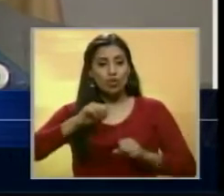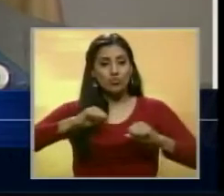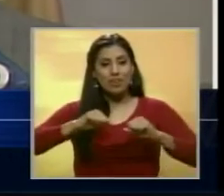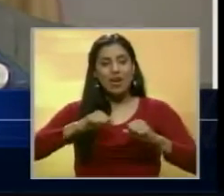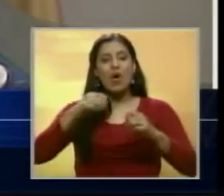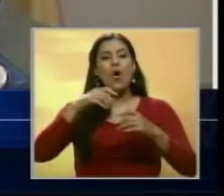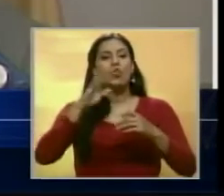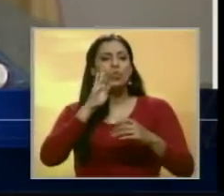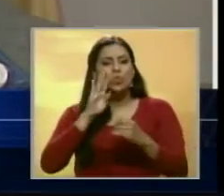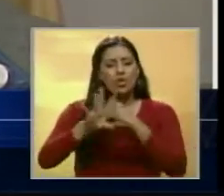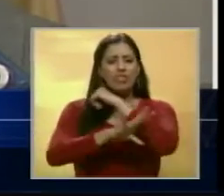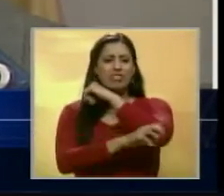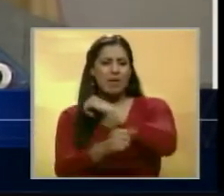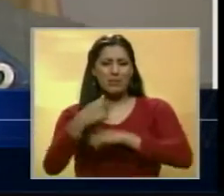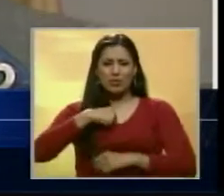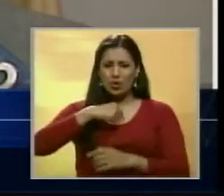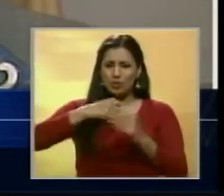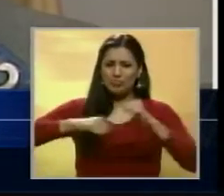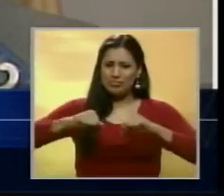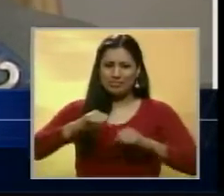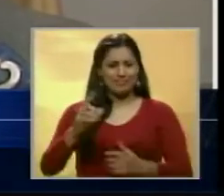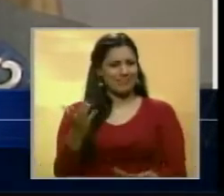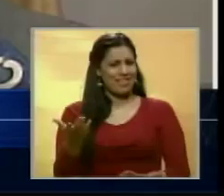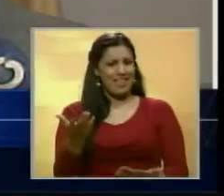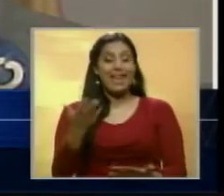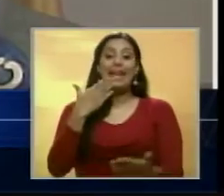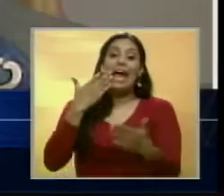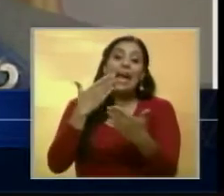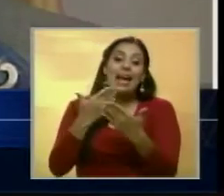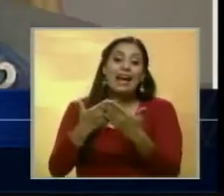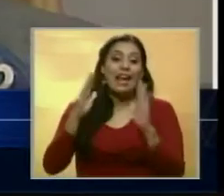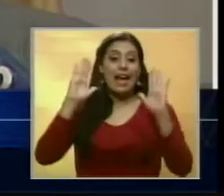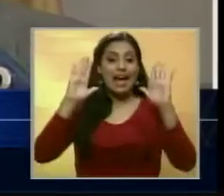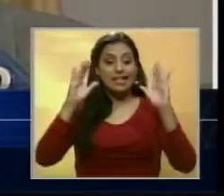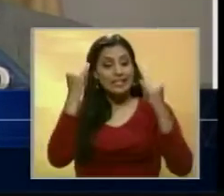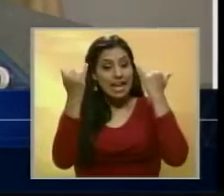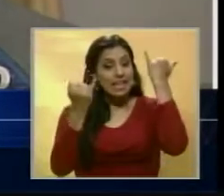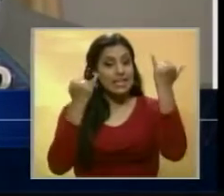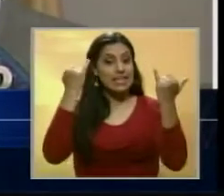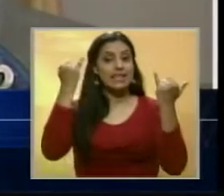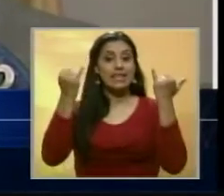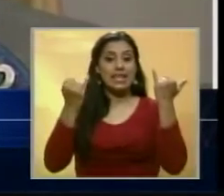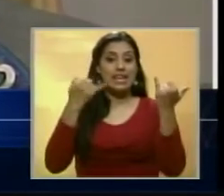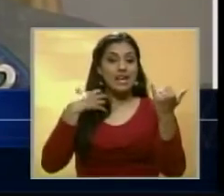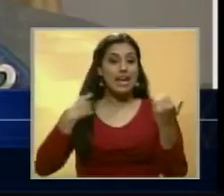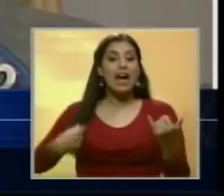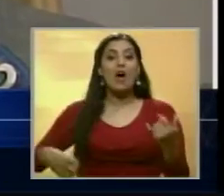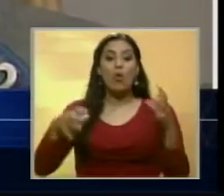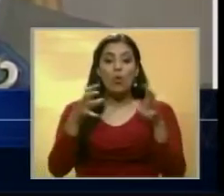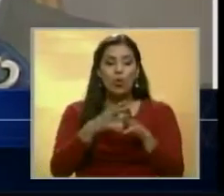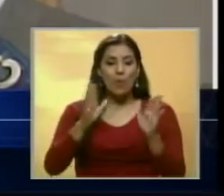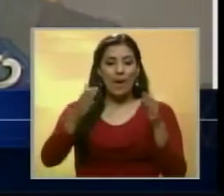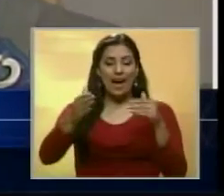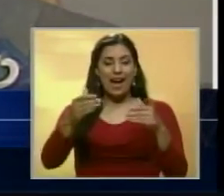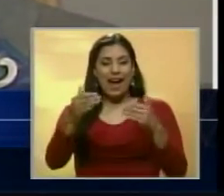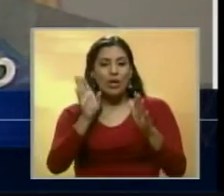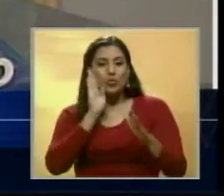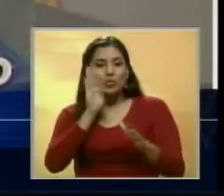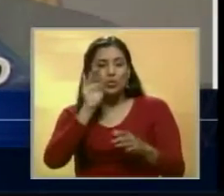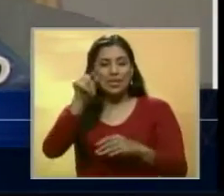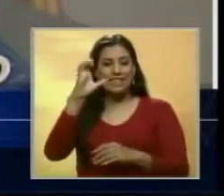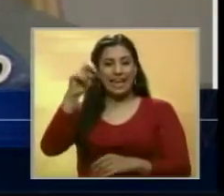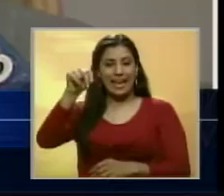proceso percudido, tramposo, fraudulento y que gracias a la iridiscencia de esa caja oscura que es el Consejo Nacional